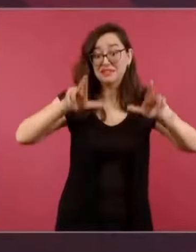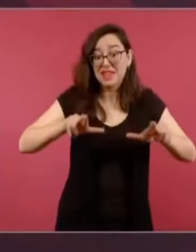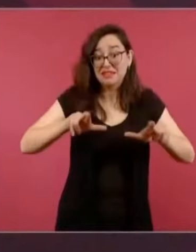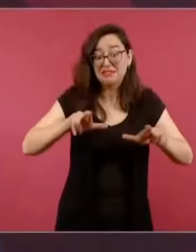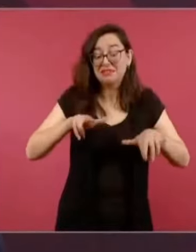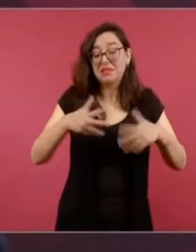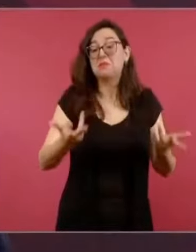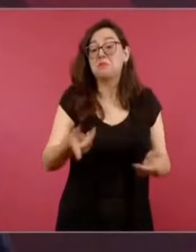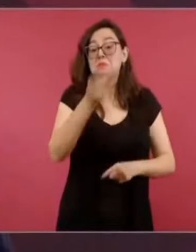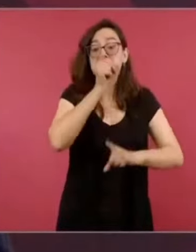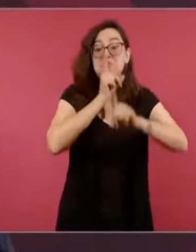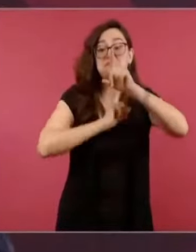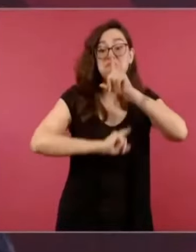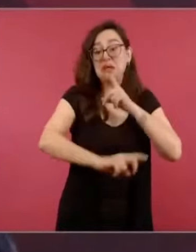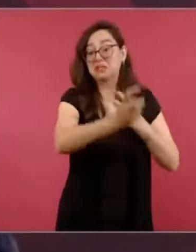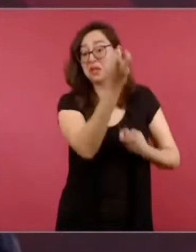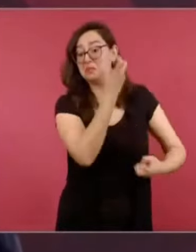Ellos también dicen